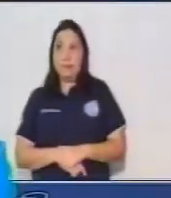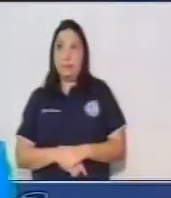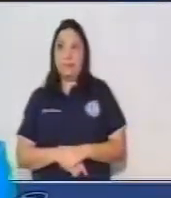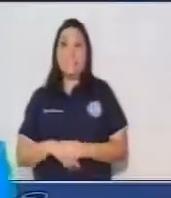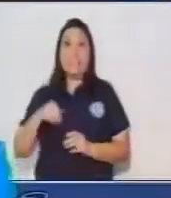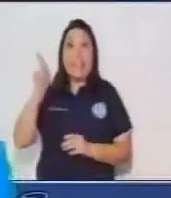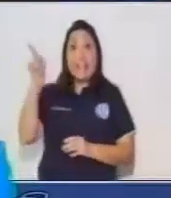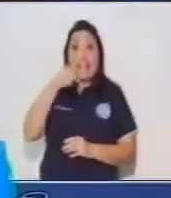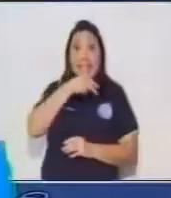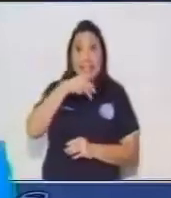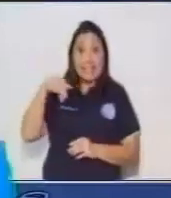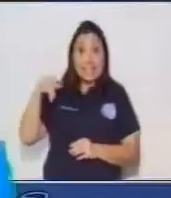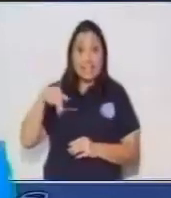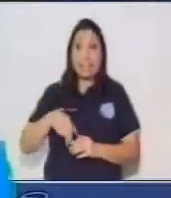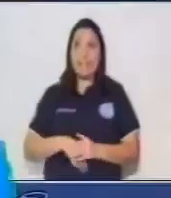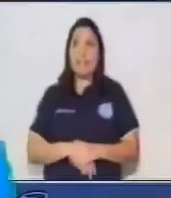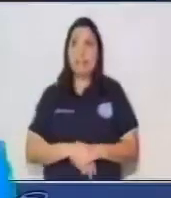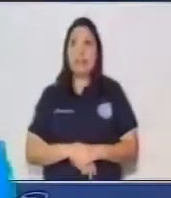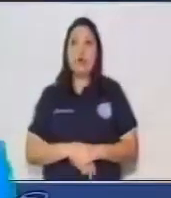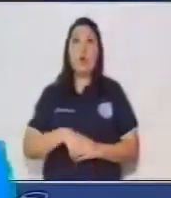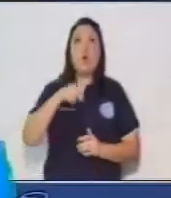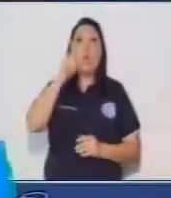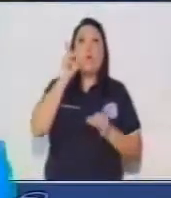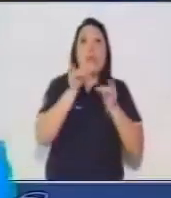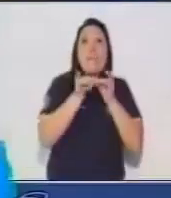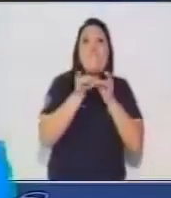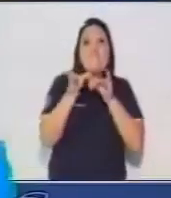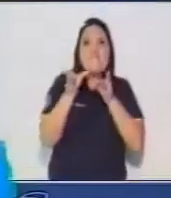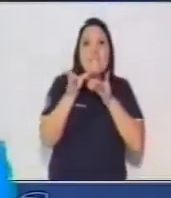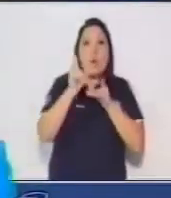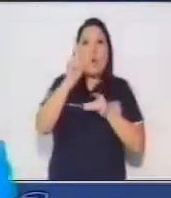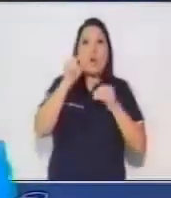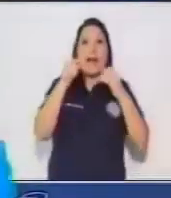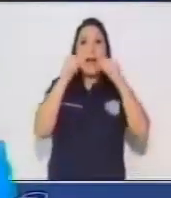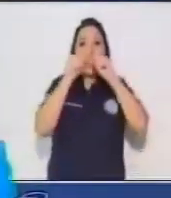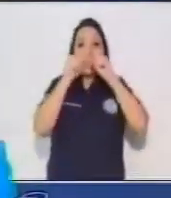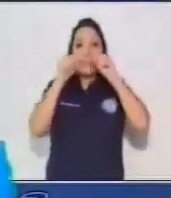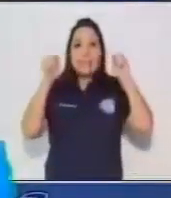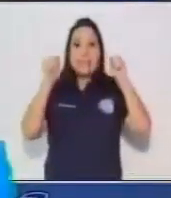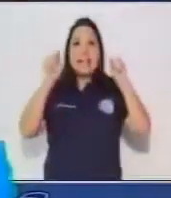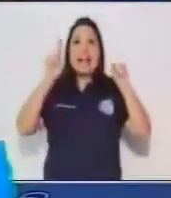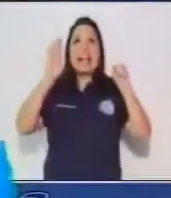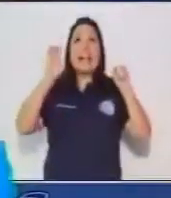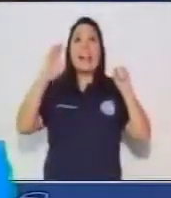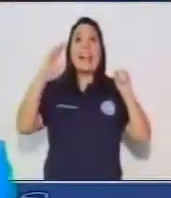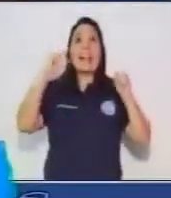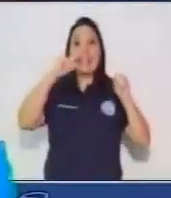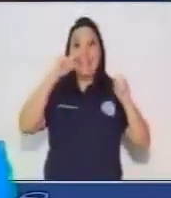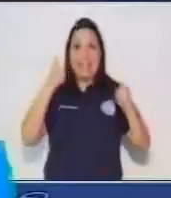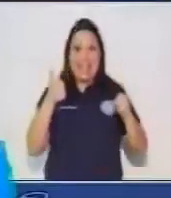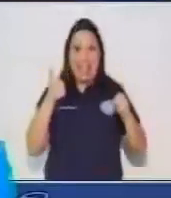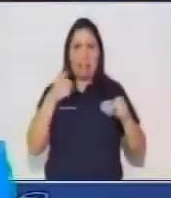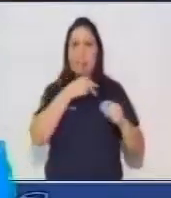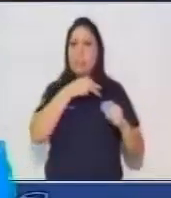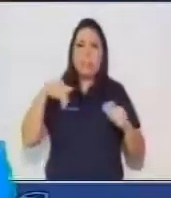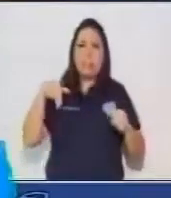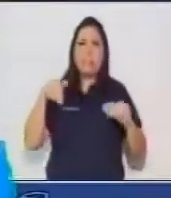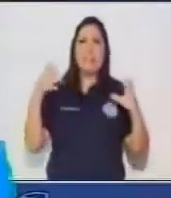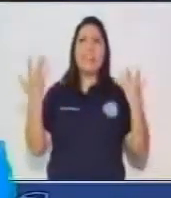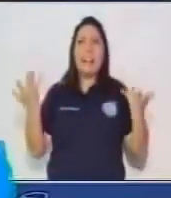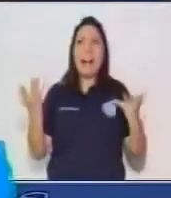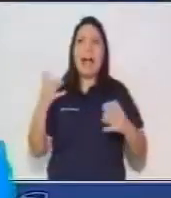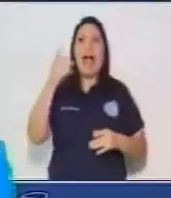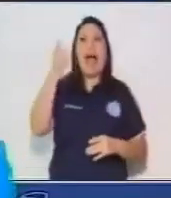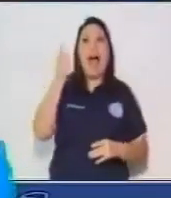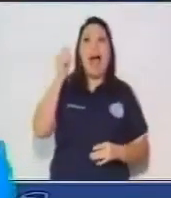es lo que llamamos una recta y la vamos a nombrar como